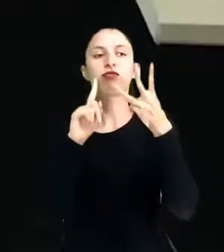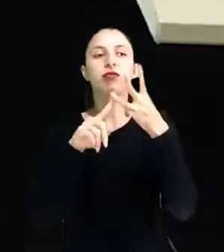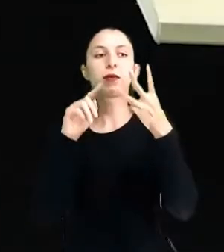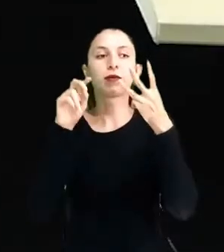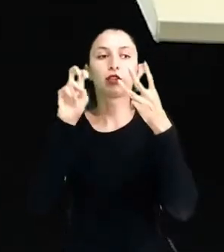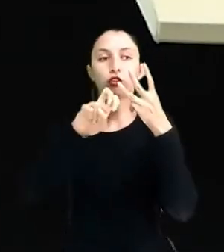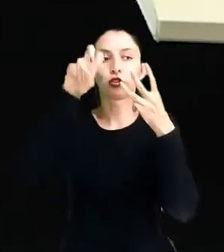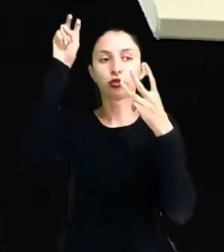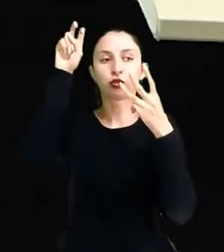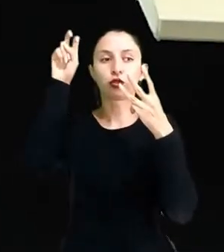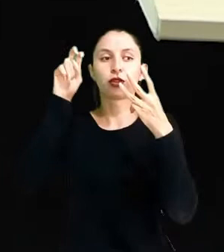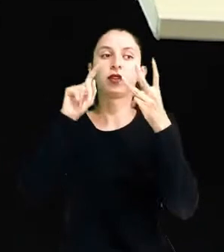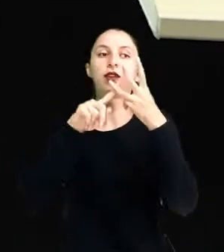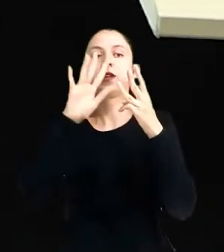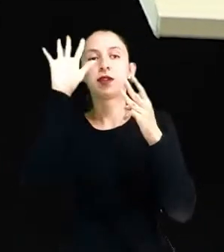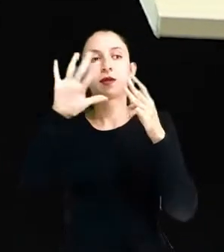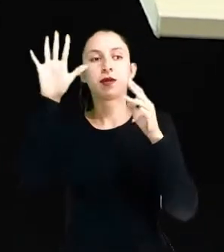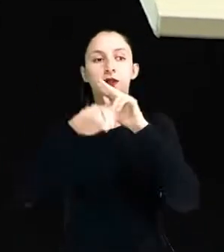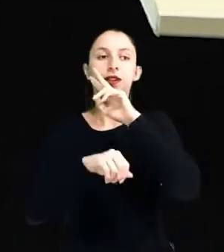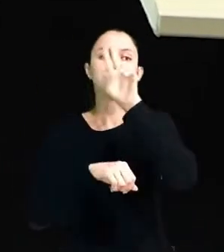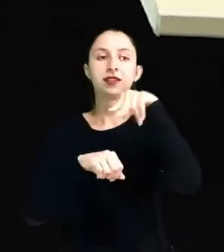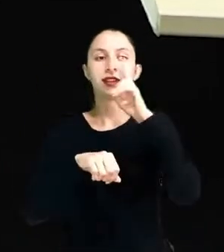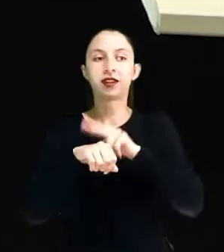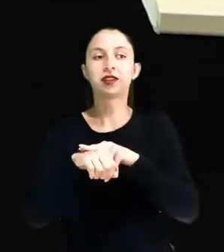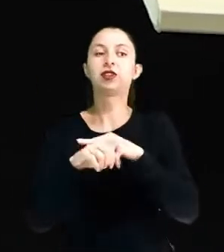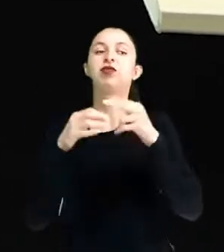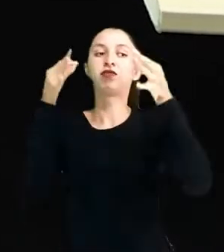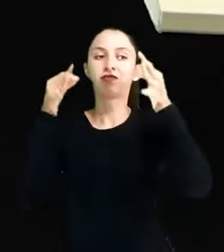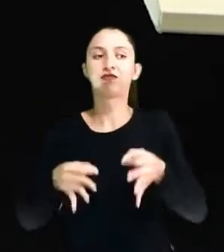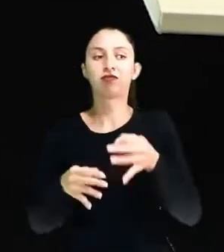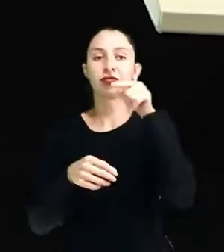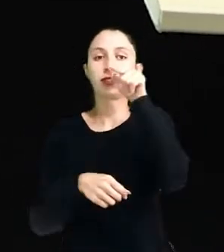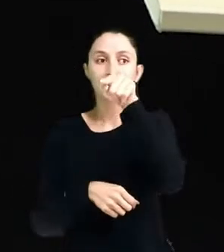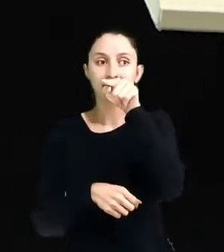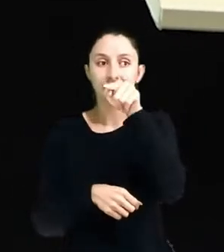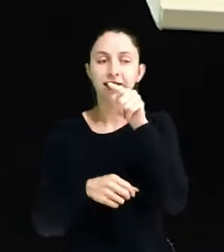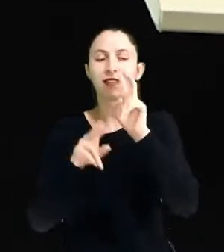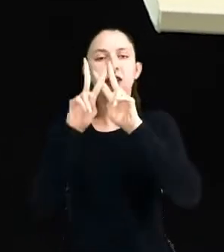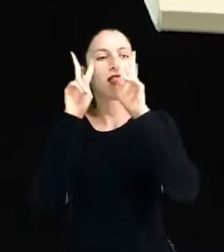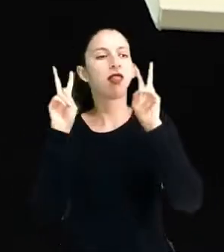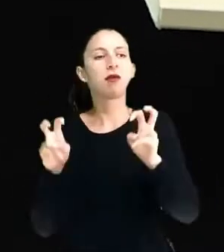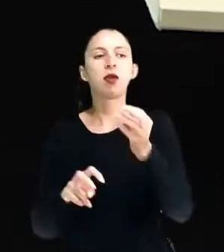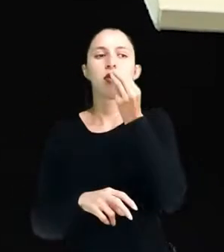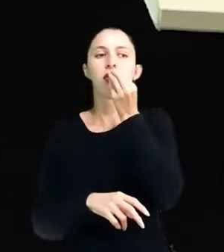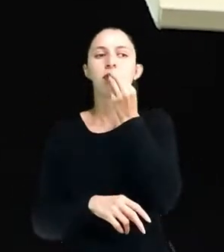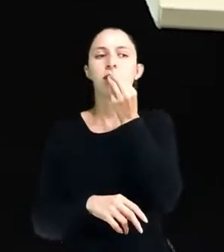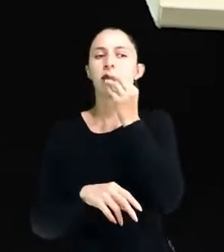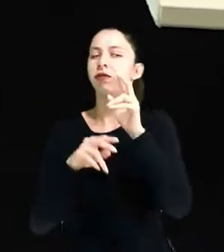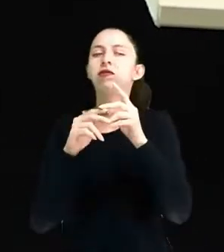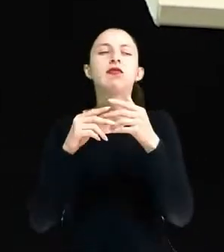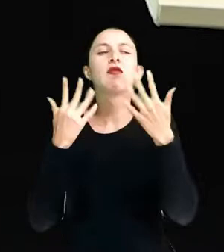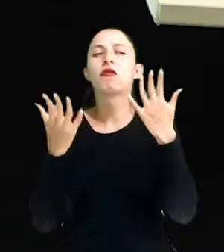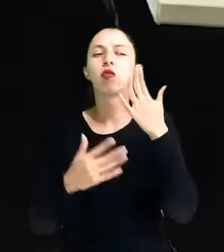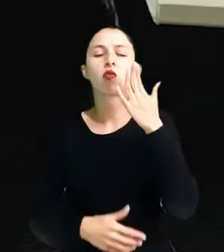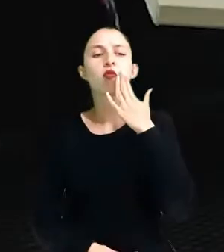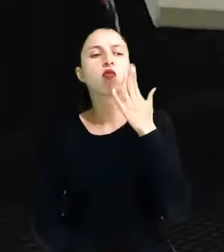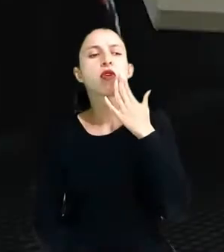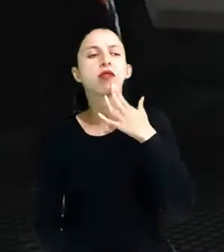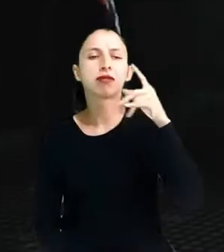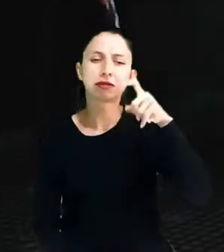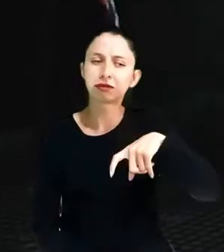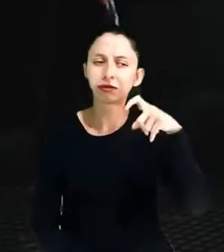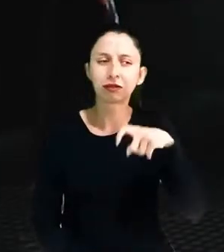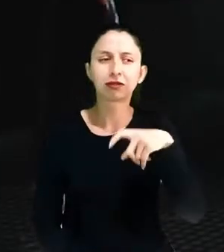trabajos adelantados en la zona norte del departamento de Nariño en el tema de seguridad alimentaria, un tema que inició a